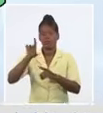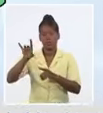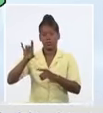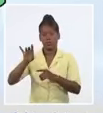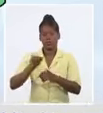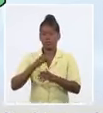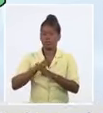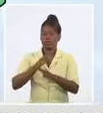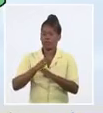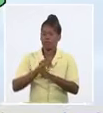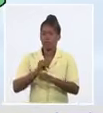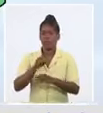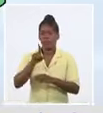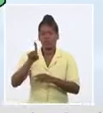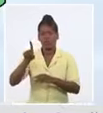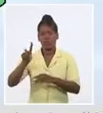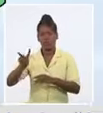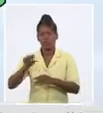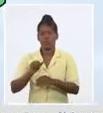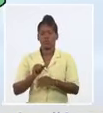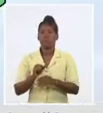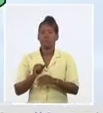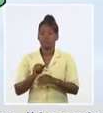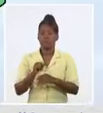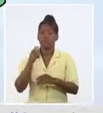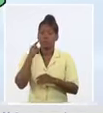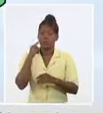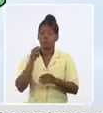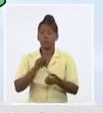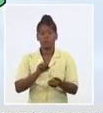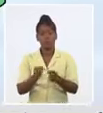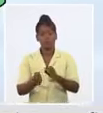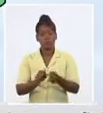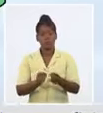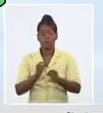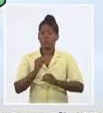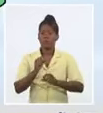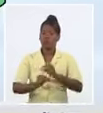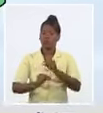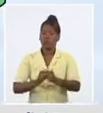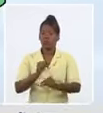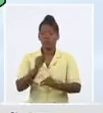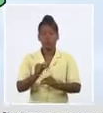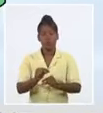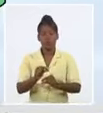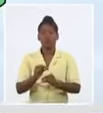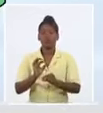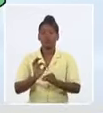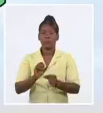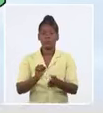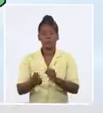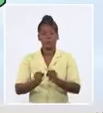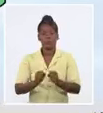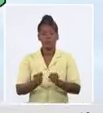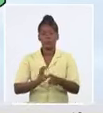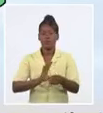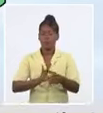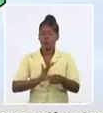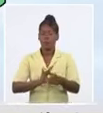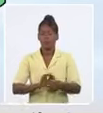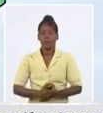con 112, pues realmente logrando control de la transmisión de la